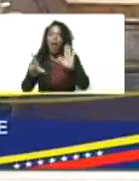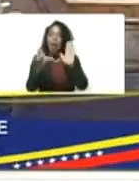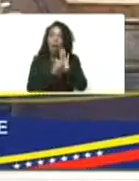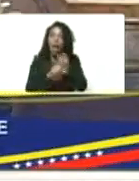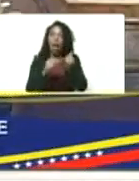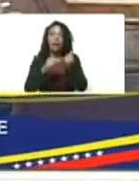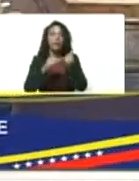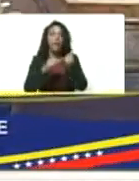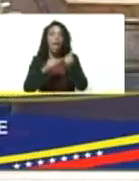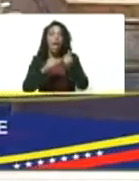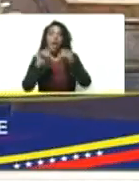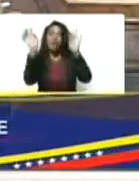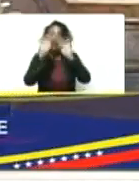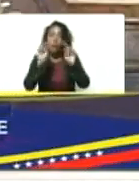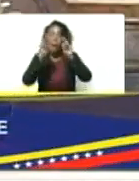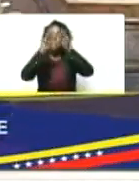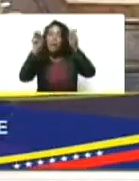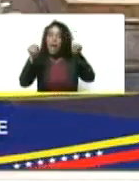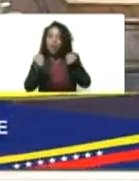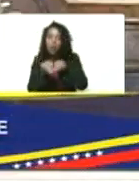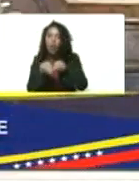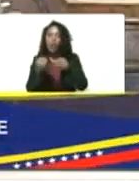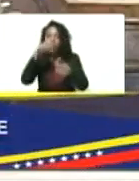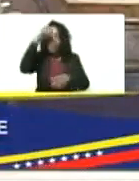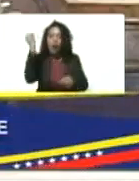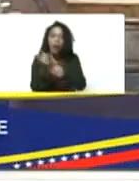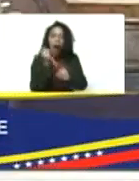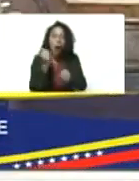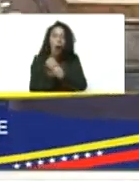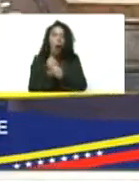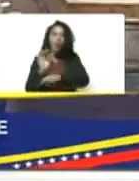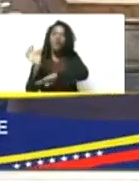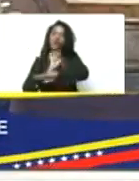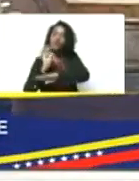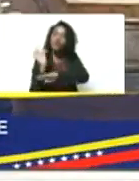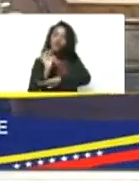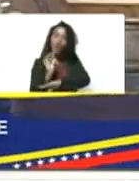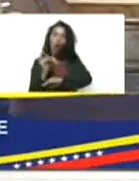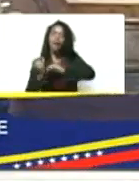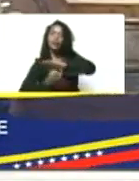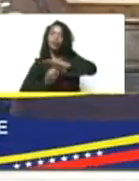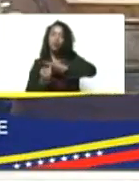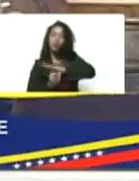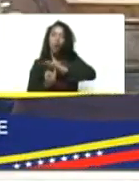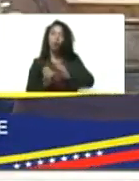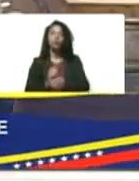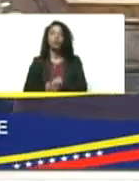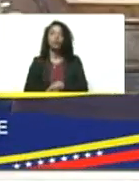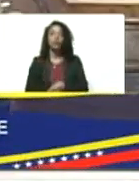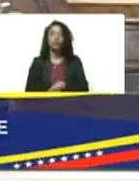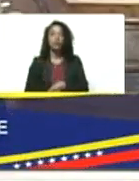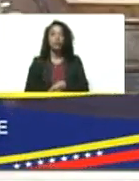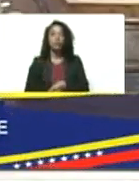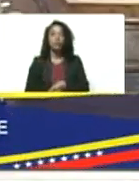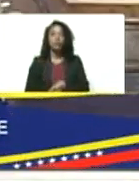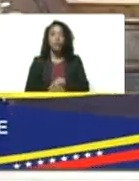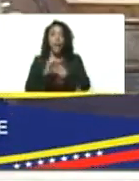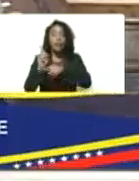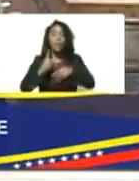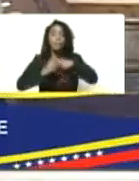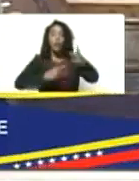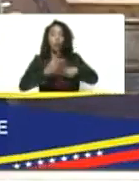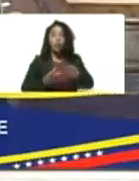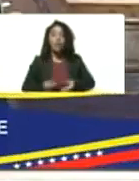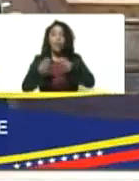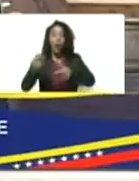en métodos de trabajo en funcionamiento de las instituciones ese proceso se ha